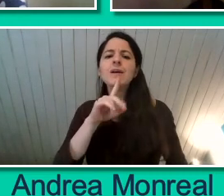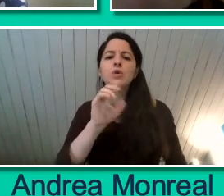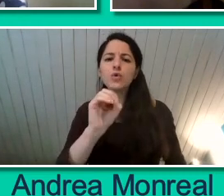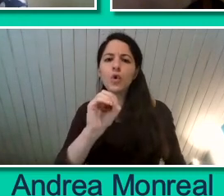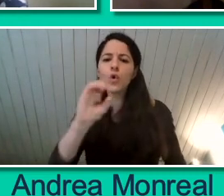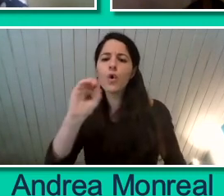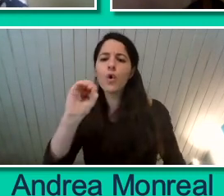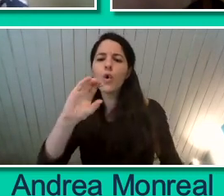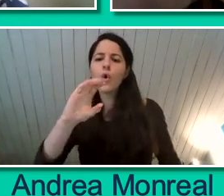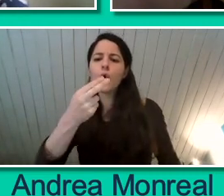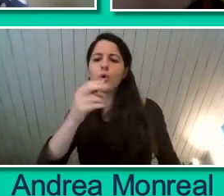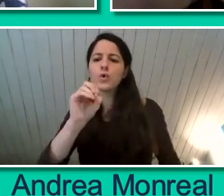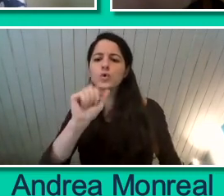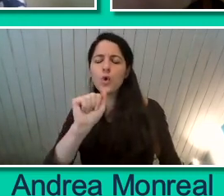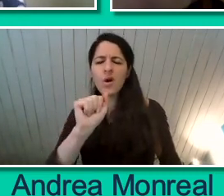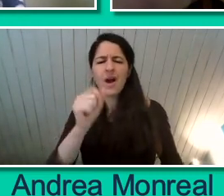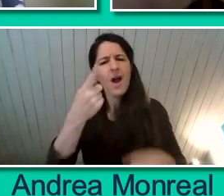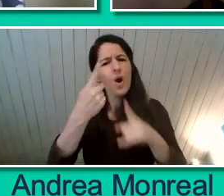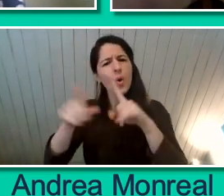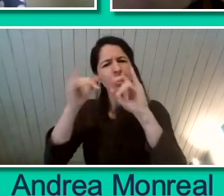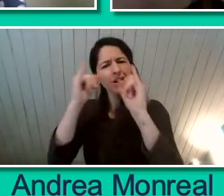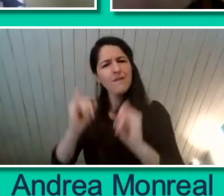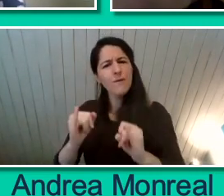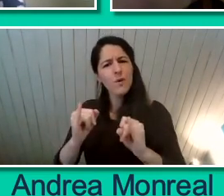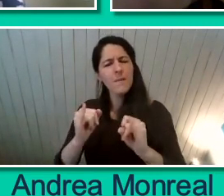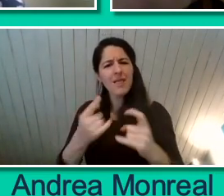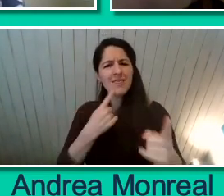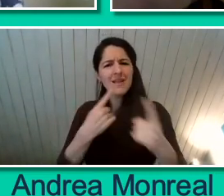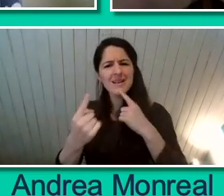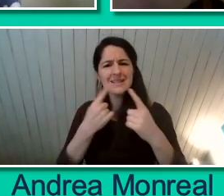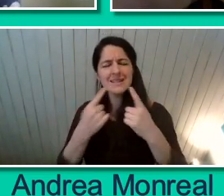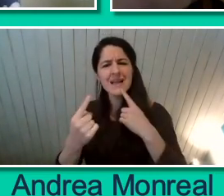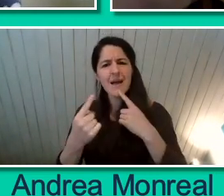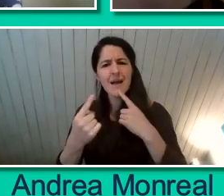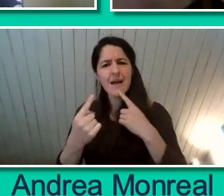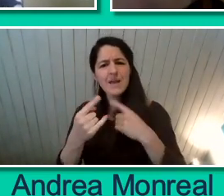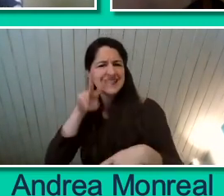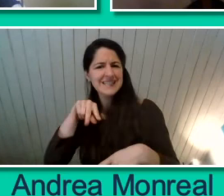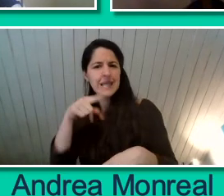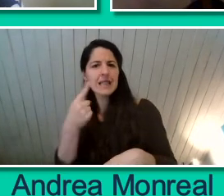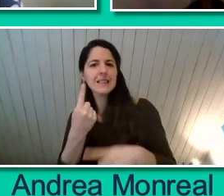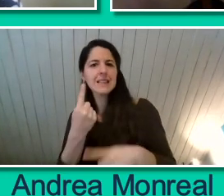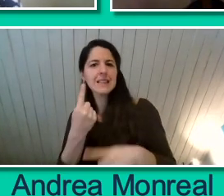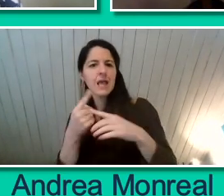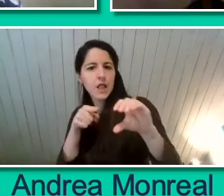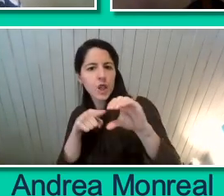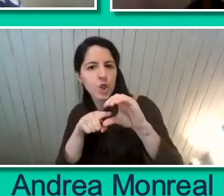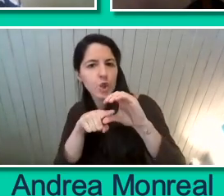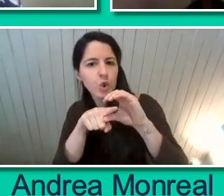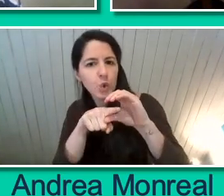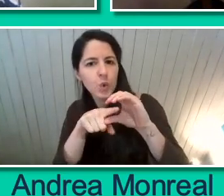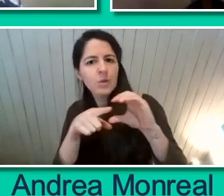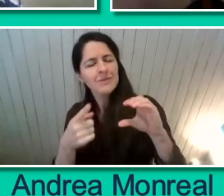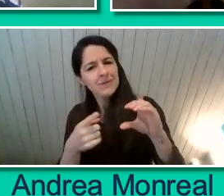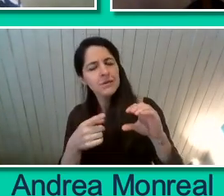a la próstata que no sea como mostró? En este caso, la imagen, ¿cierto? La gráfica que tú expusiste.